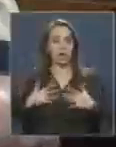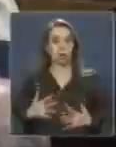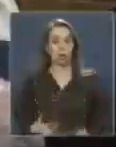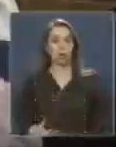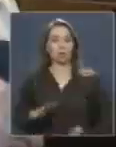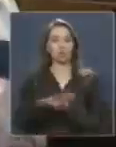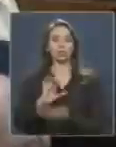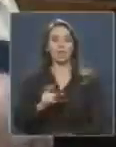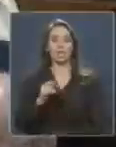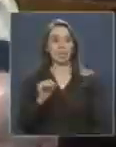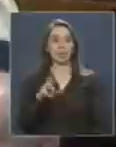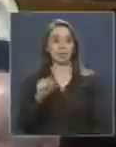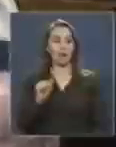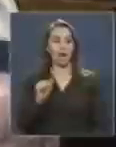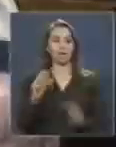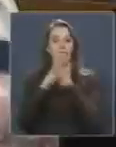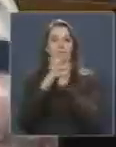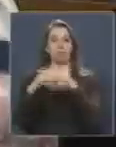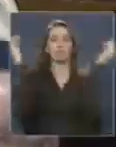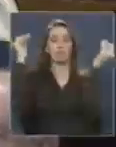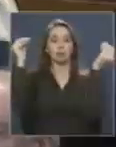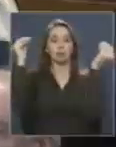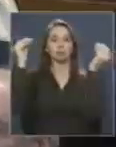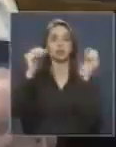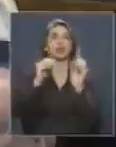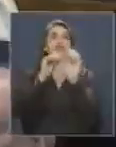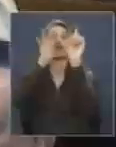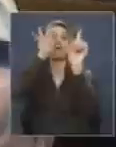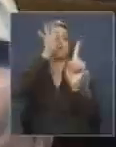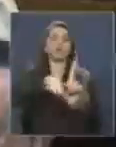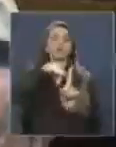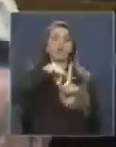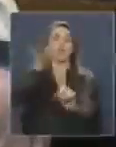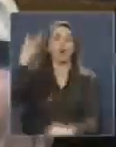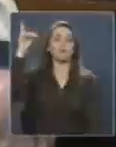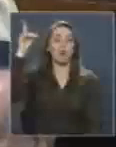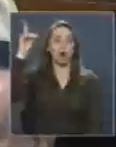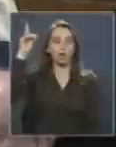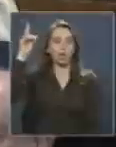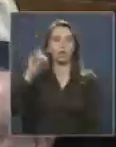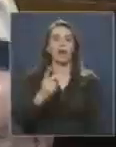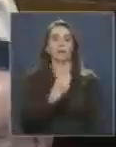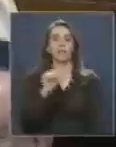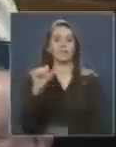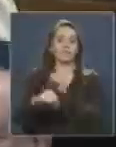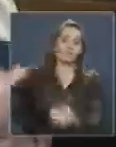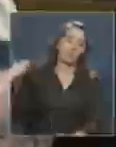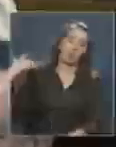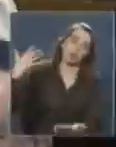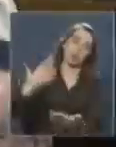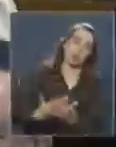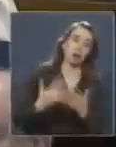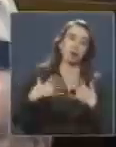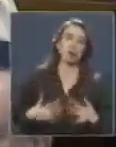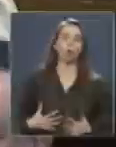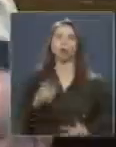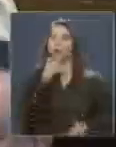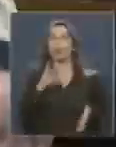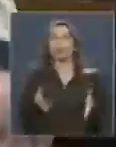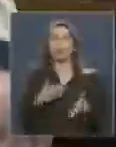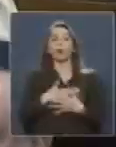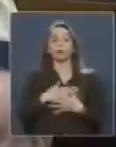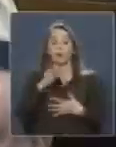Che Guevara fue hecho desaparecer después de su fusilamiento en Bolivia. Solo 26 años después sus restos fueron